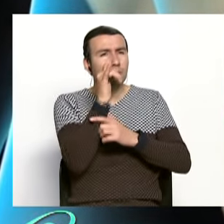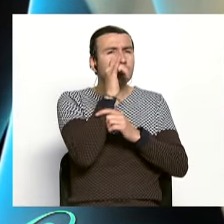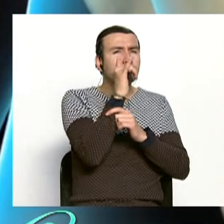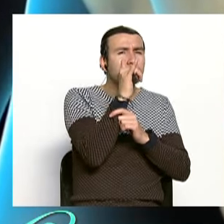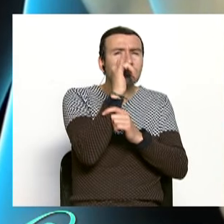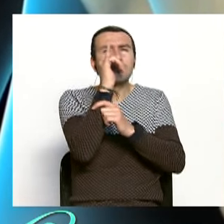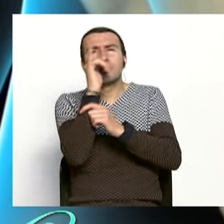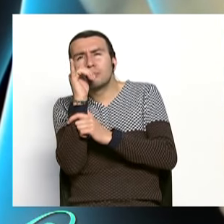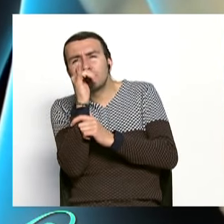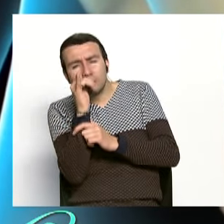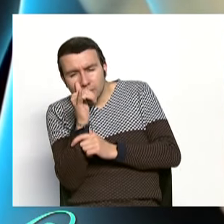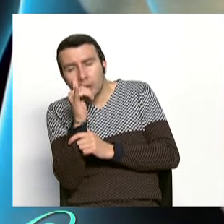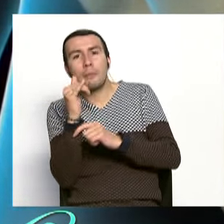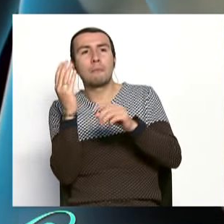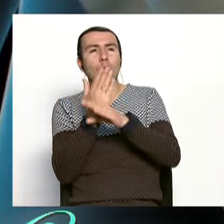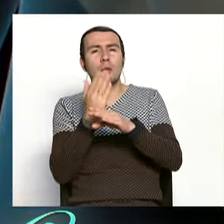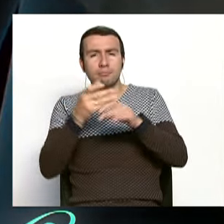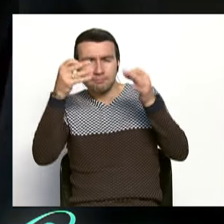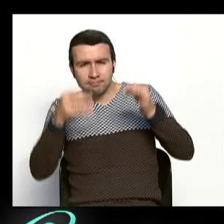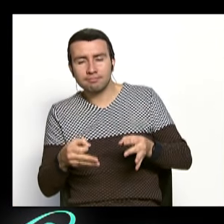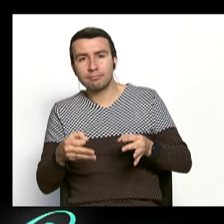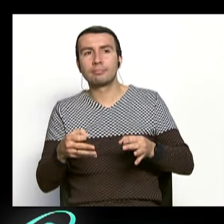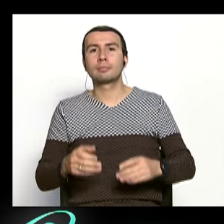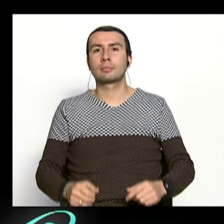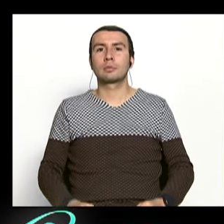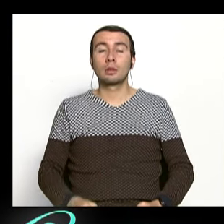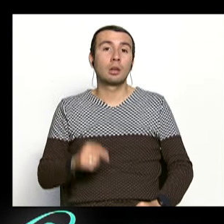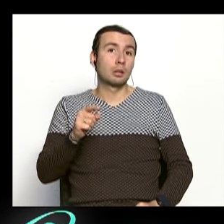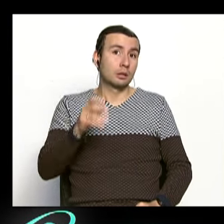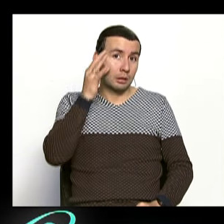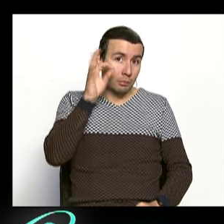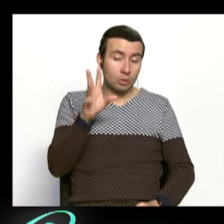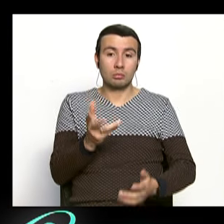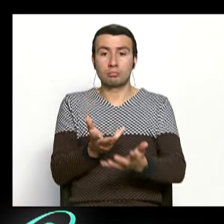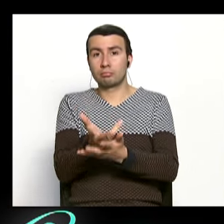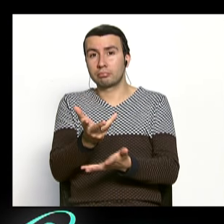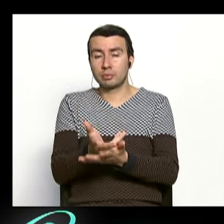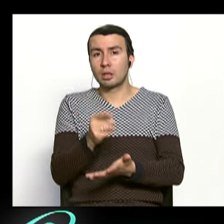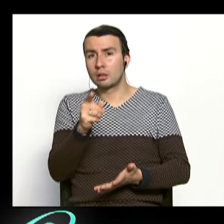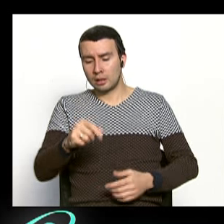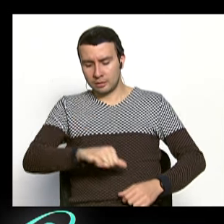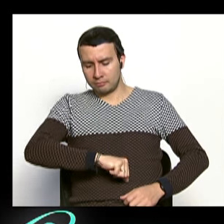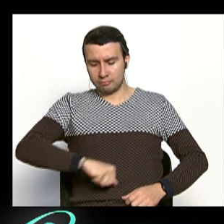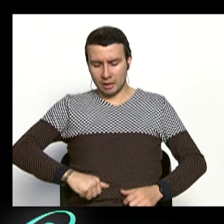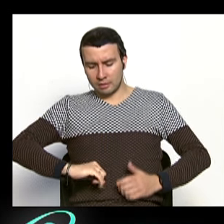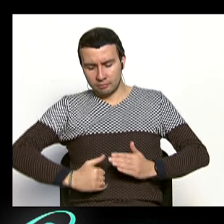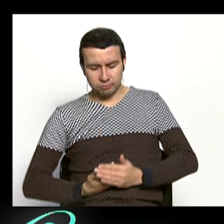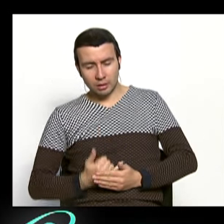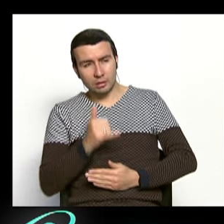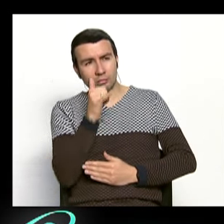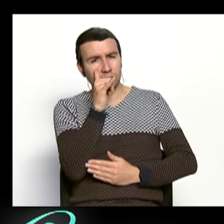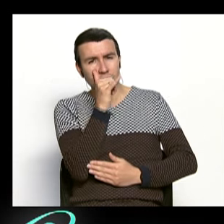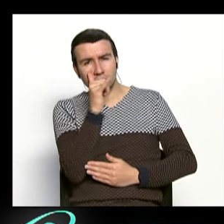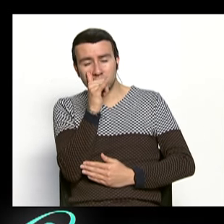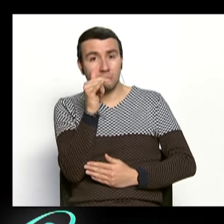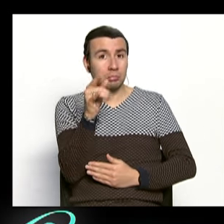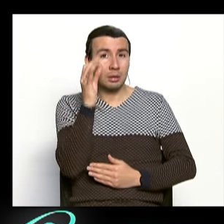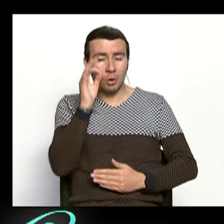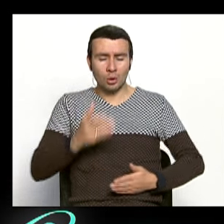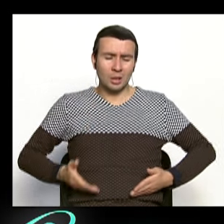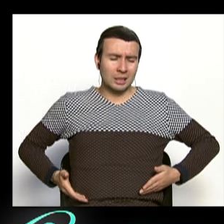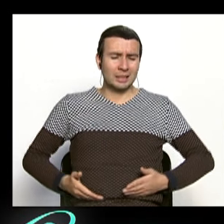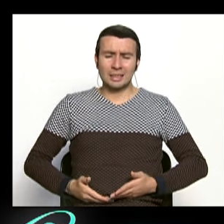un problema específico puede que se le recomiende someterse a una laparoscopia pélvica diagnósticas si tiene dolor